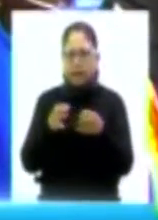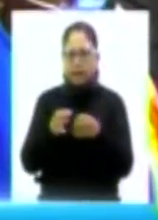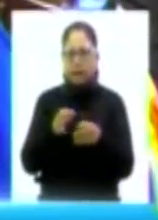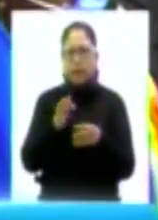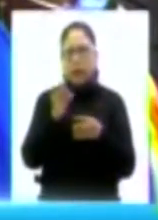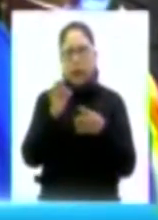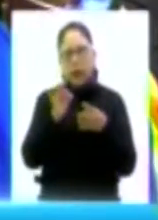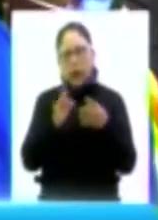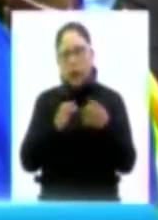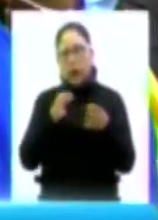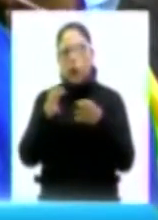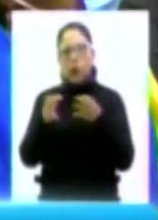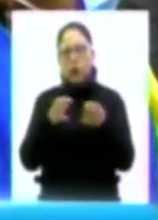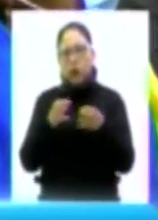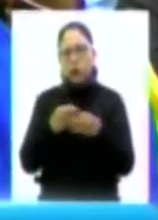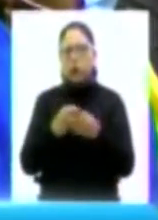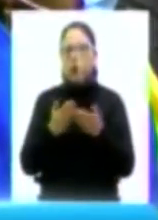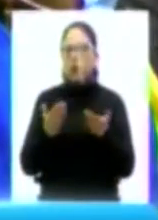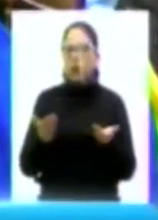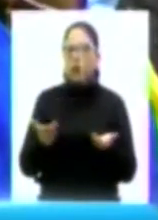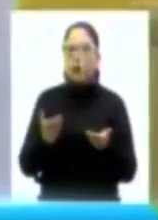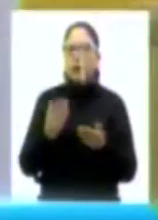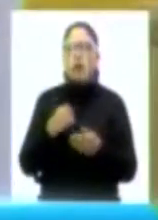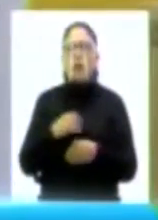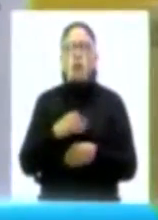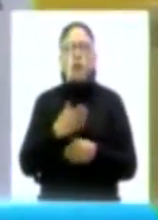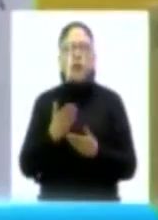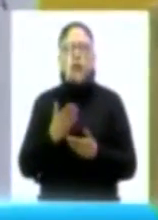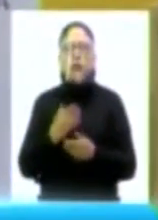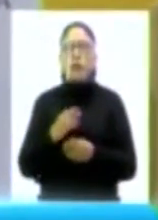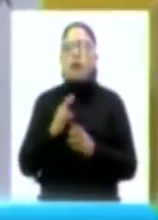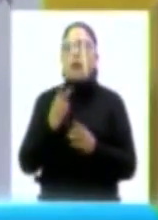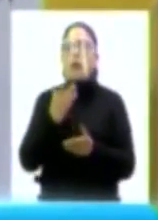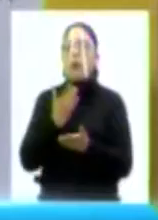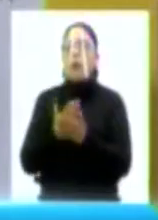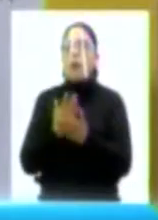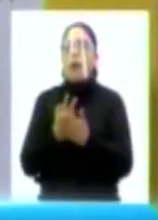pruebas y las bondades de las pruebas de antígeno nasal.